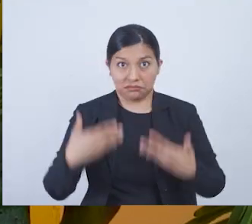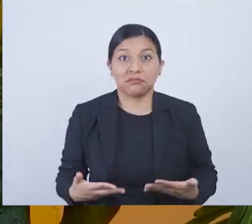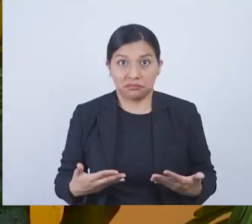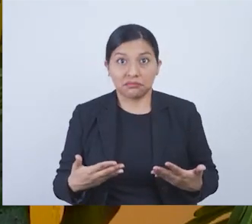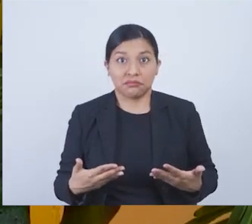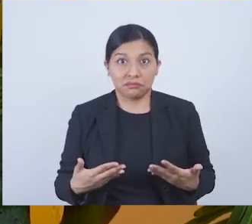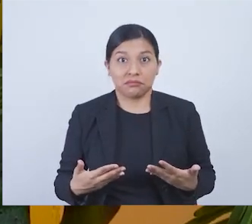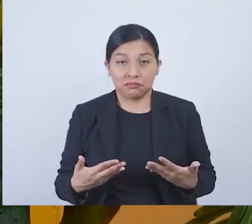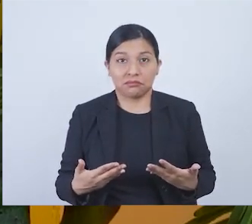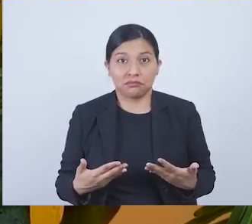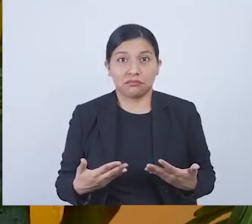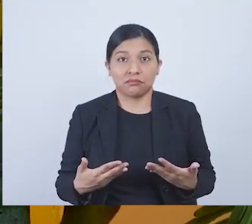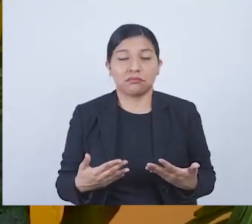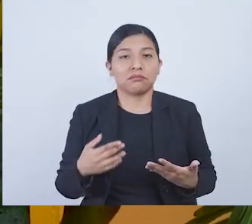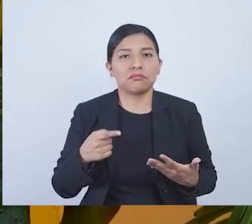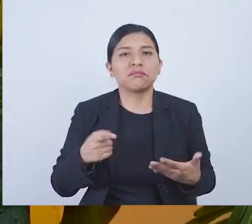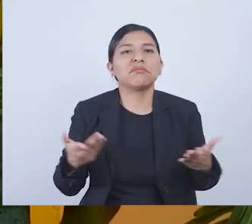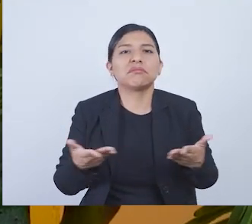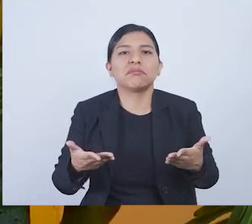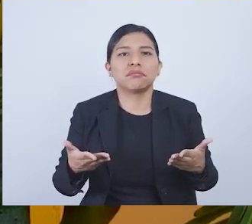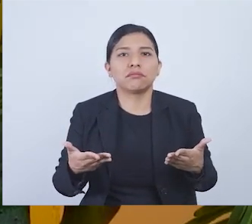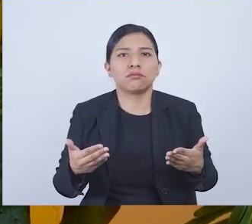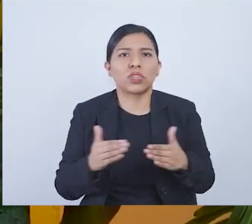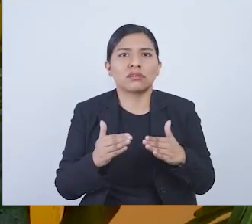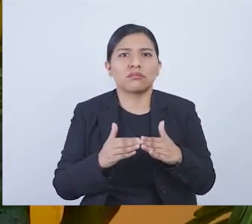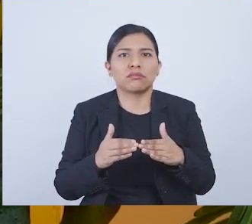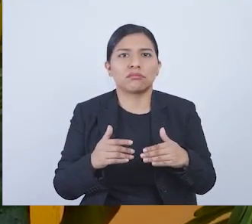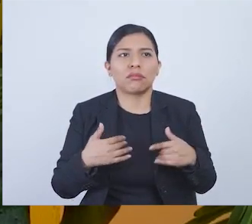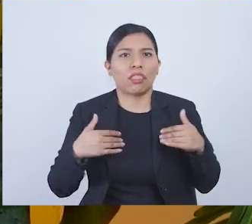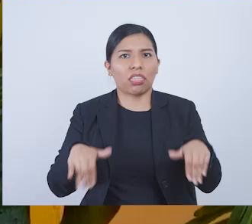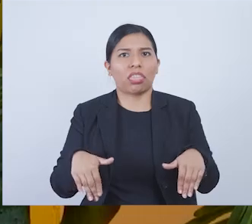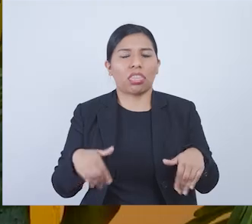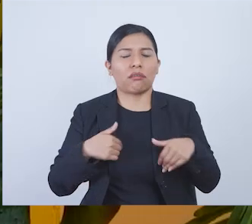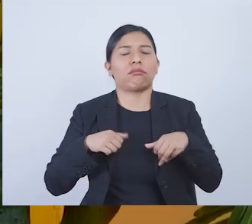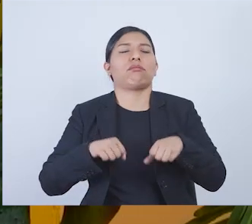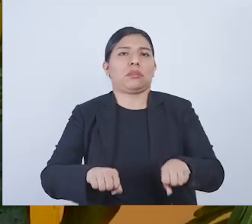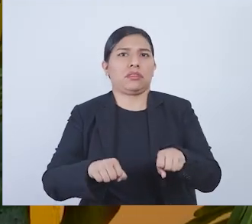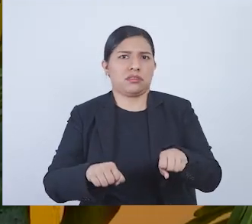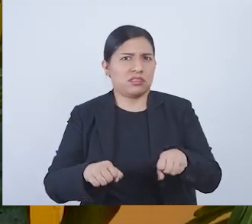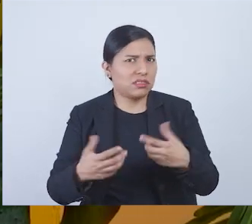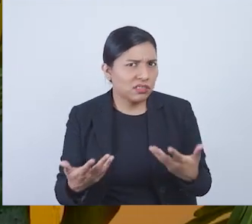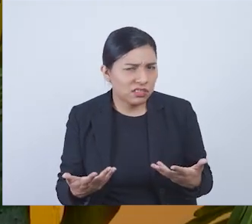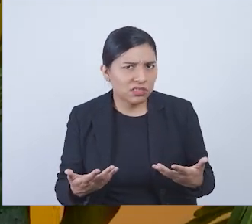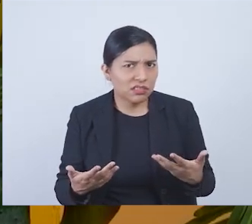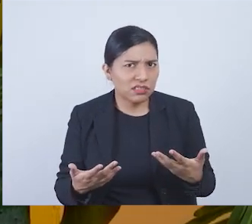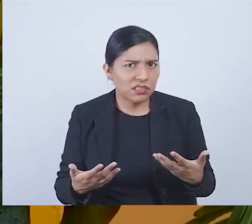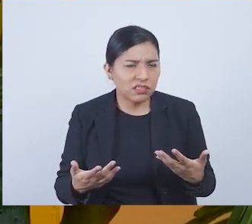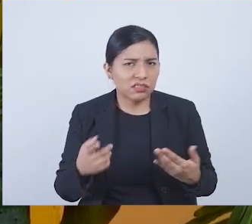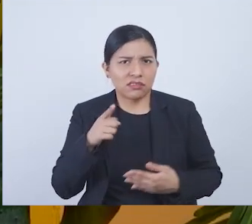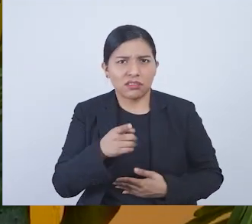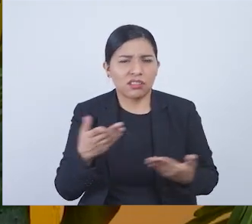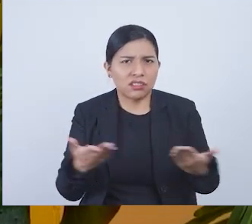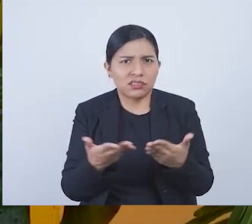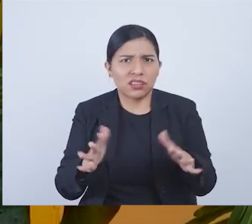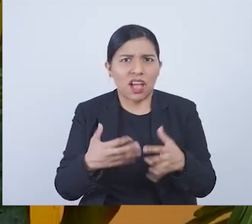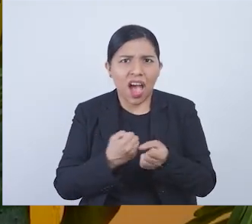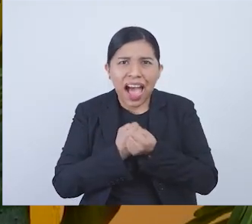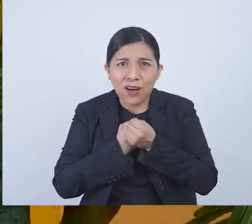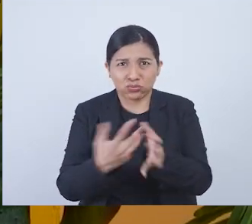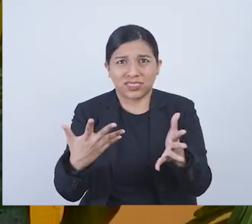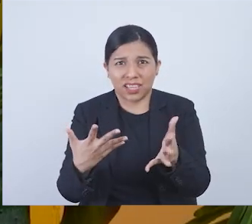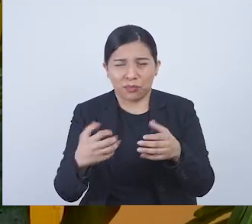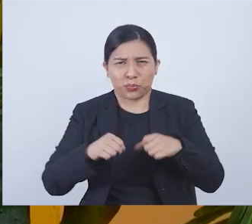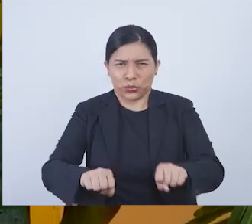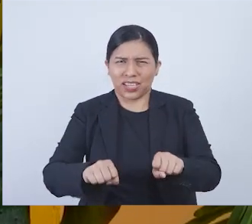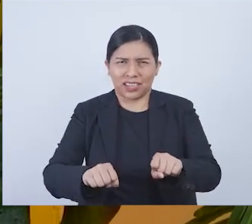es considerada como una causa de muerte, no como un agravante, no como una condición, sino que como una causa